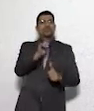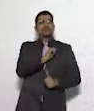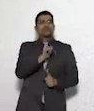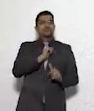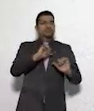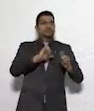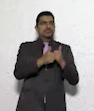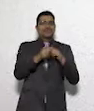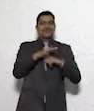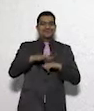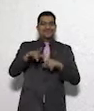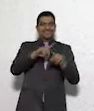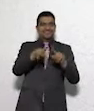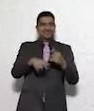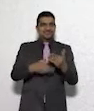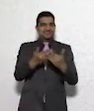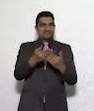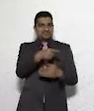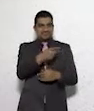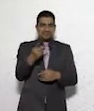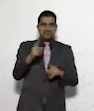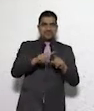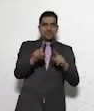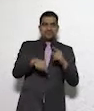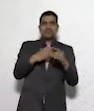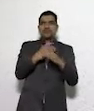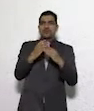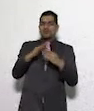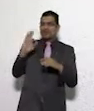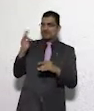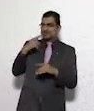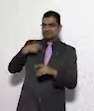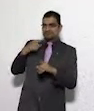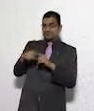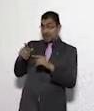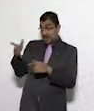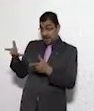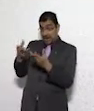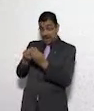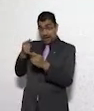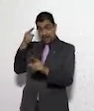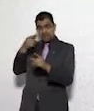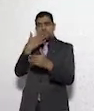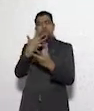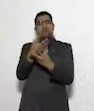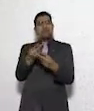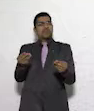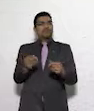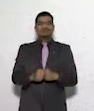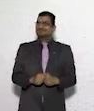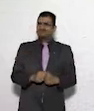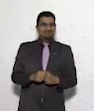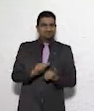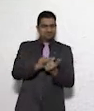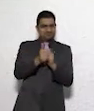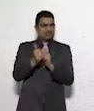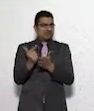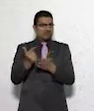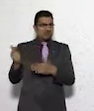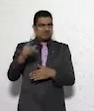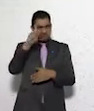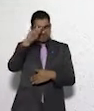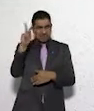país. Estas son falsas salidas que, lejos de representar una solución, agravan la situación,